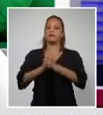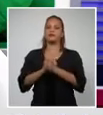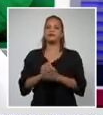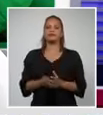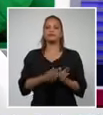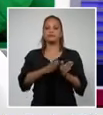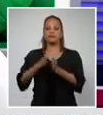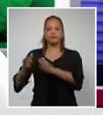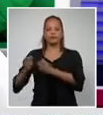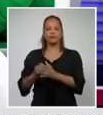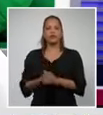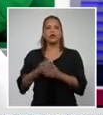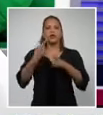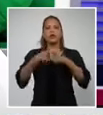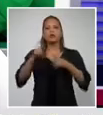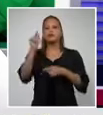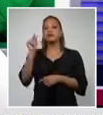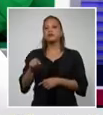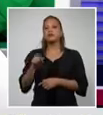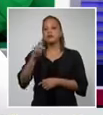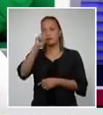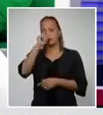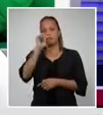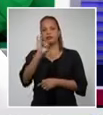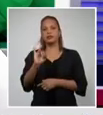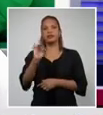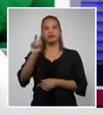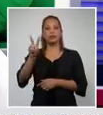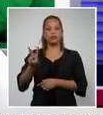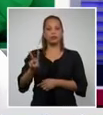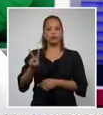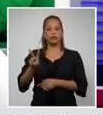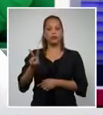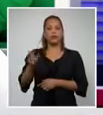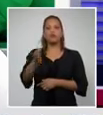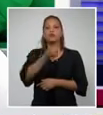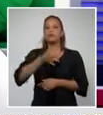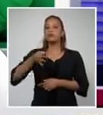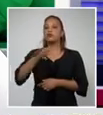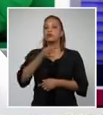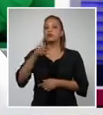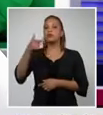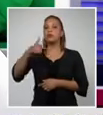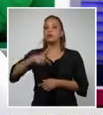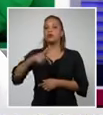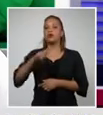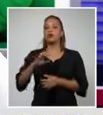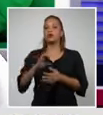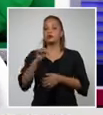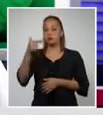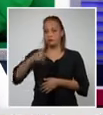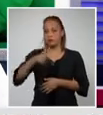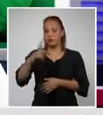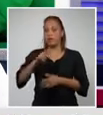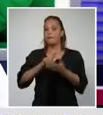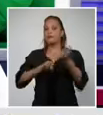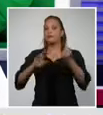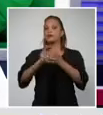paciente de 72 años de edad del municipio Jagüey Grande, en la provincia de